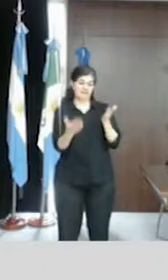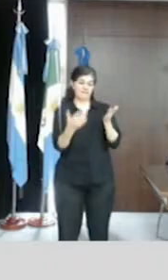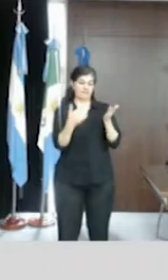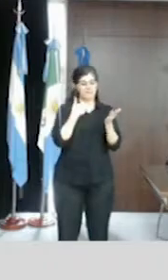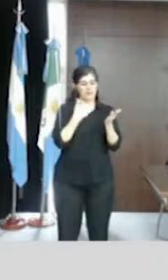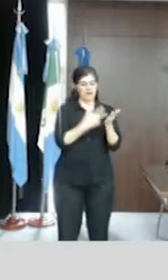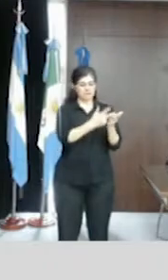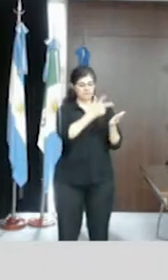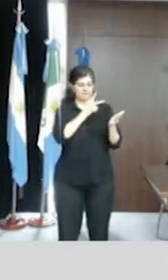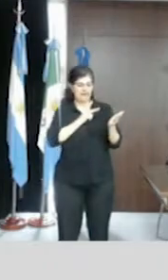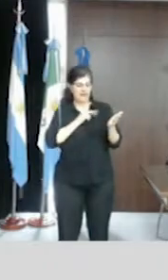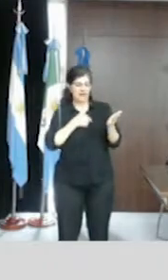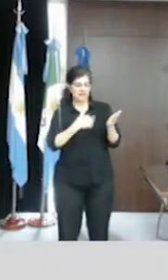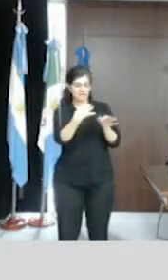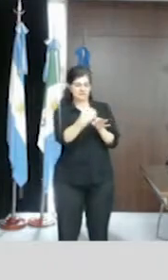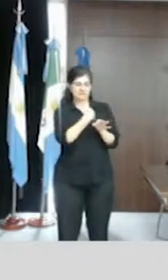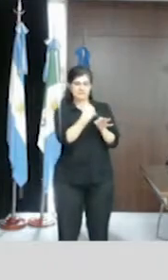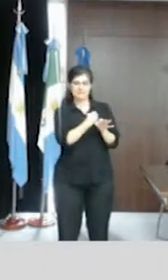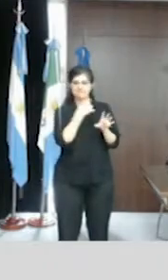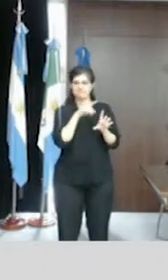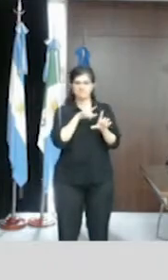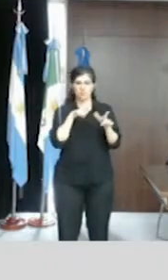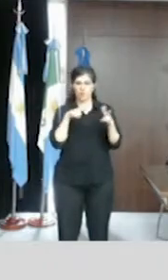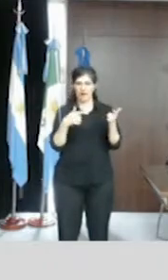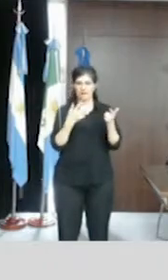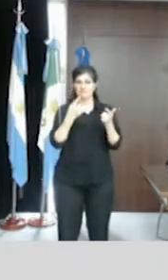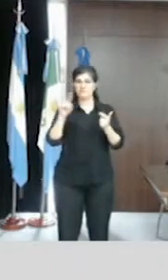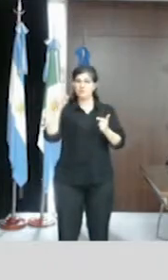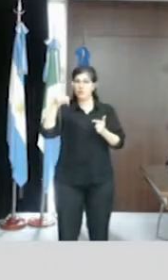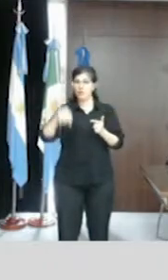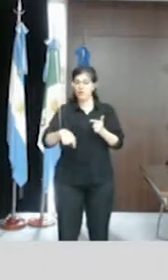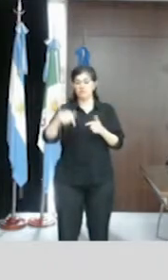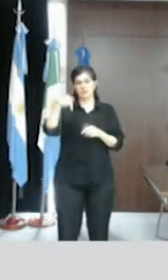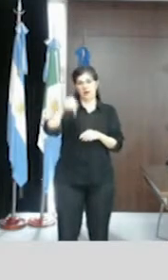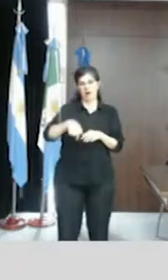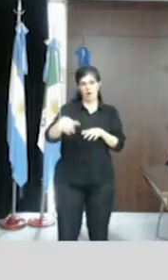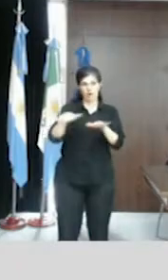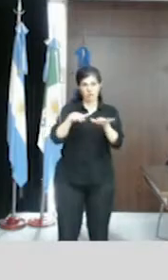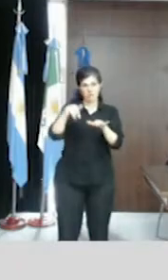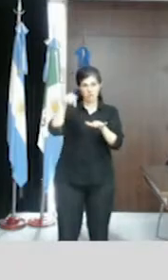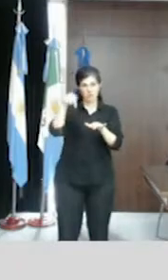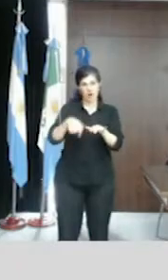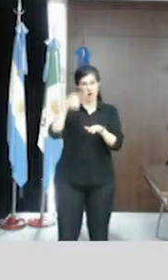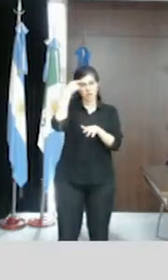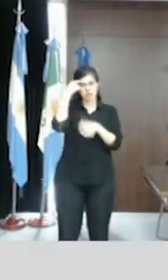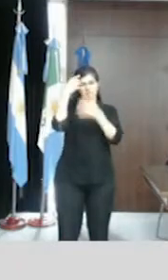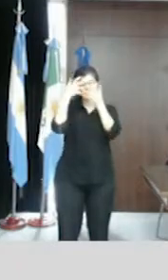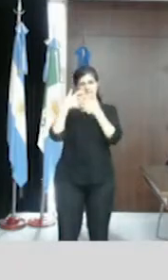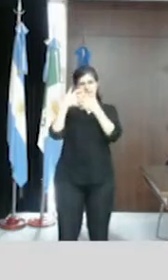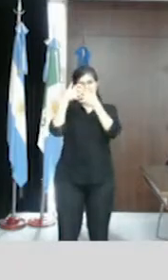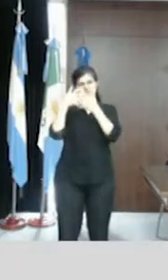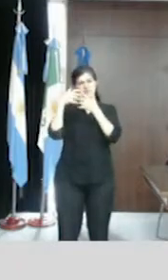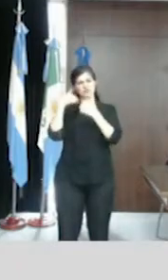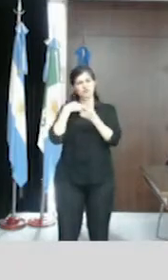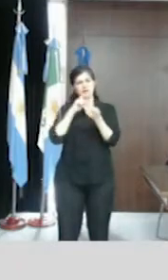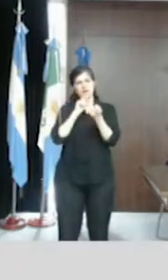padre, pero sí podemos detenernos en el hoy, en el ahora, a pensar qué puedo